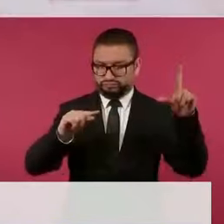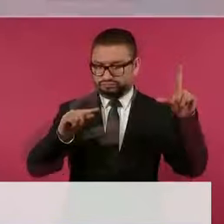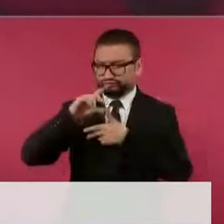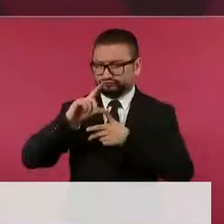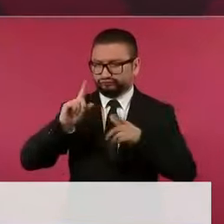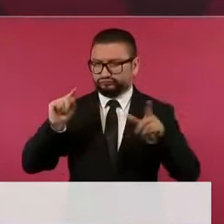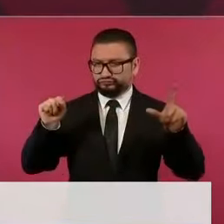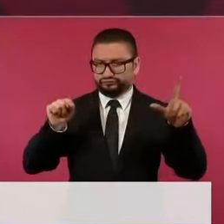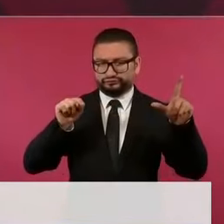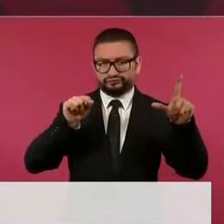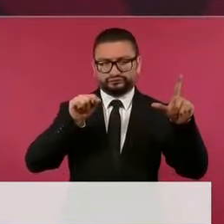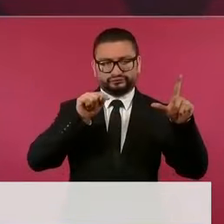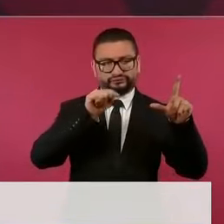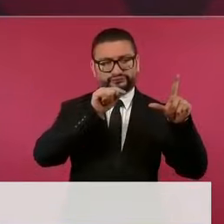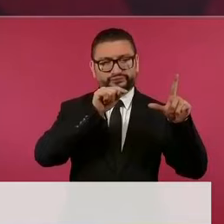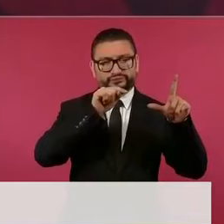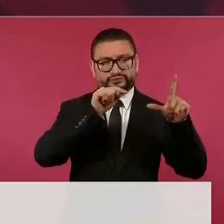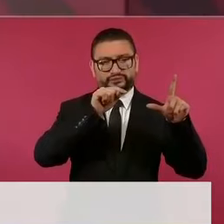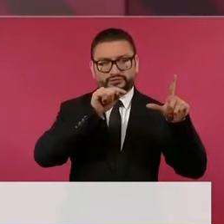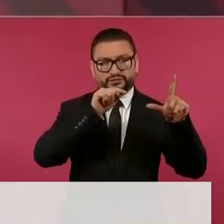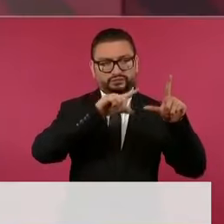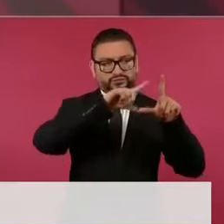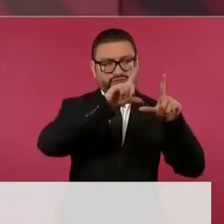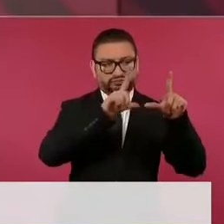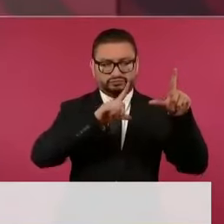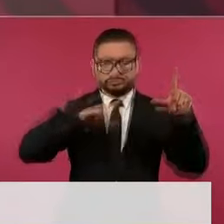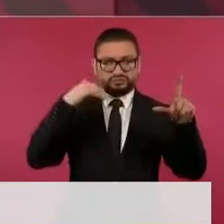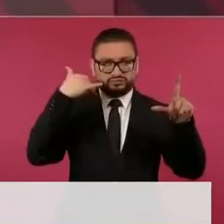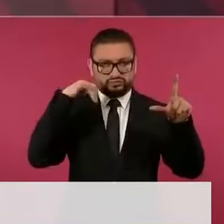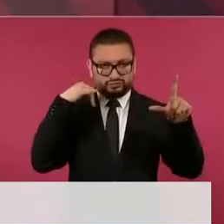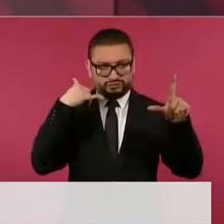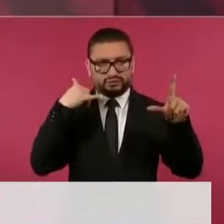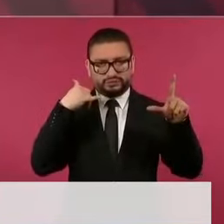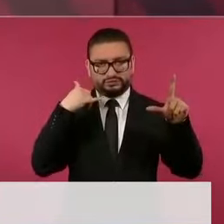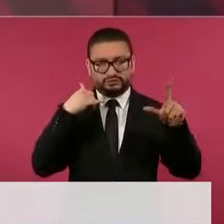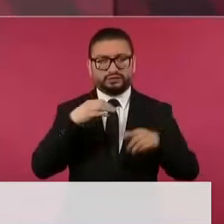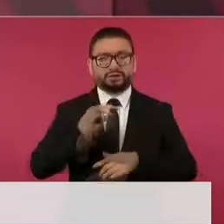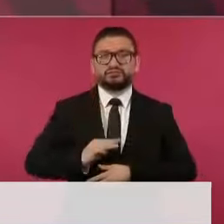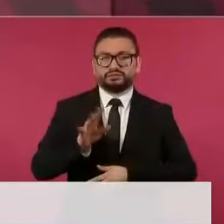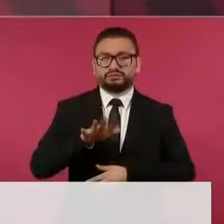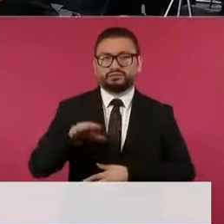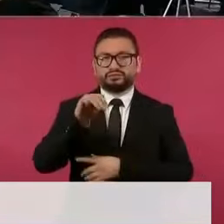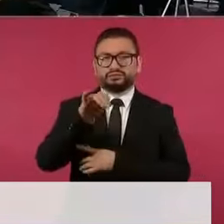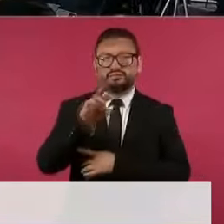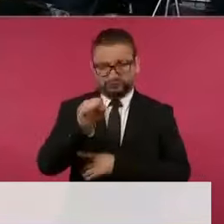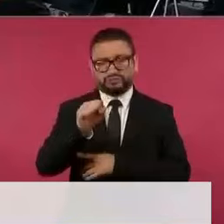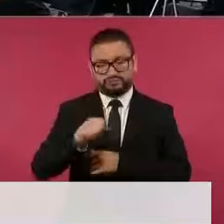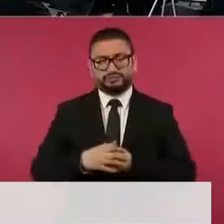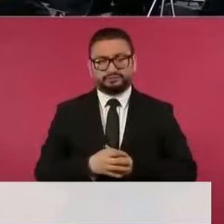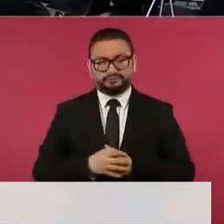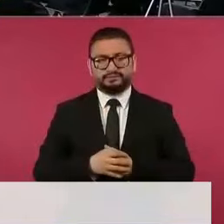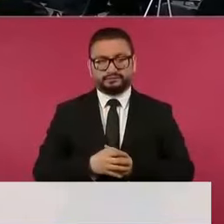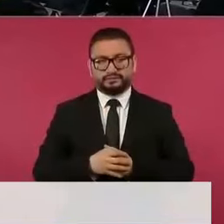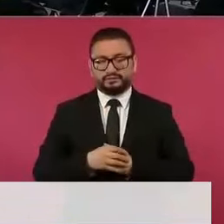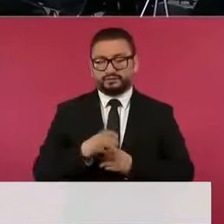y atraviesa la Península de Yucatán el municipio de Morelos que está atrás de